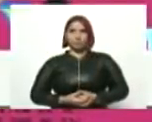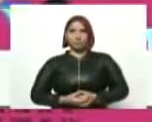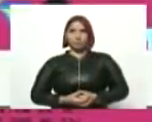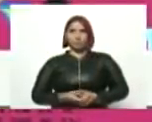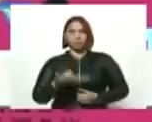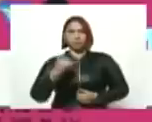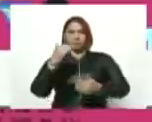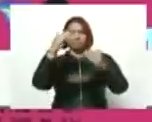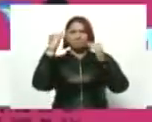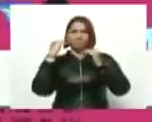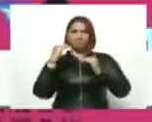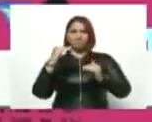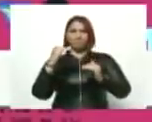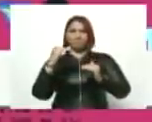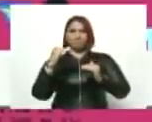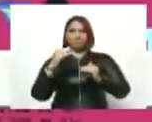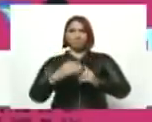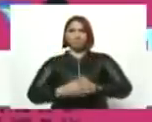abajo.